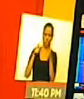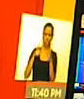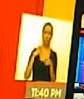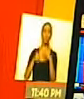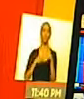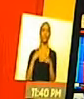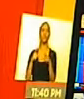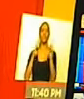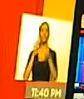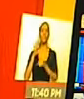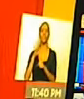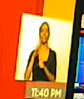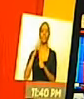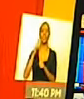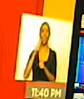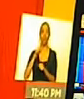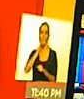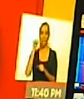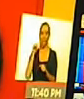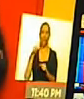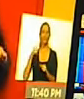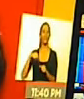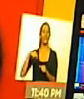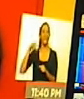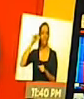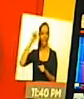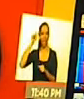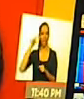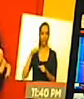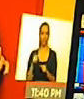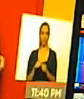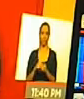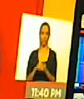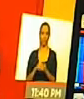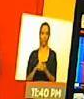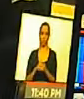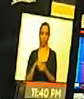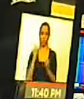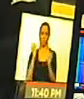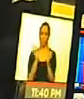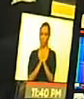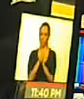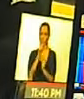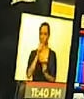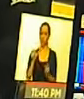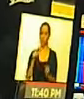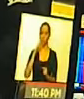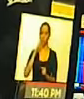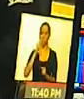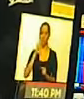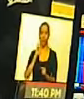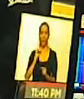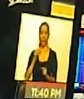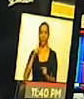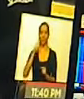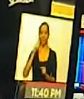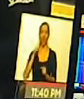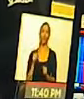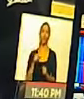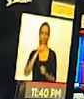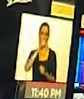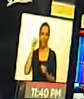15 kilos de cocaína diaria. Claro, así, con mínimo personal. 450 kilos de cocaína y además quedaba cerca de, o